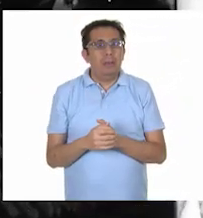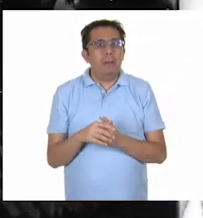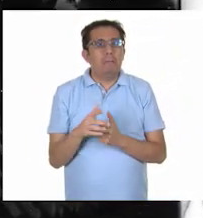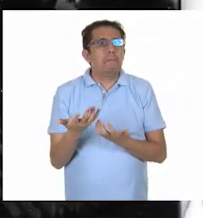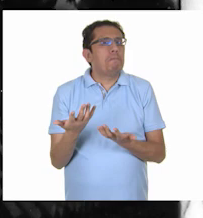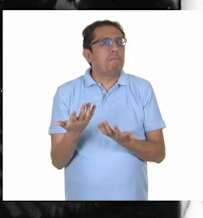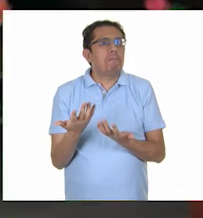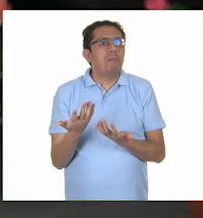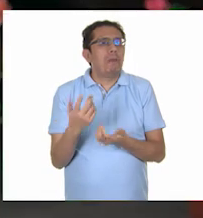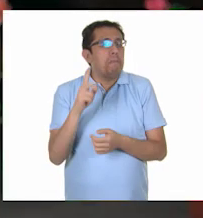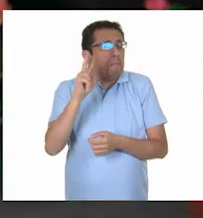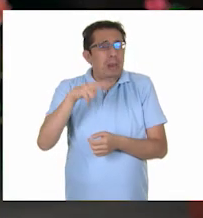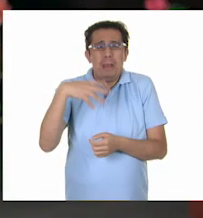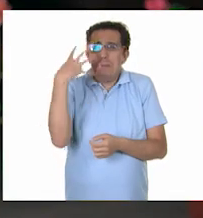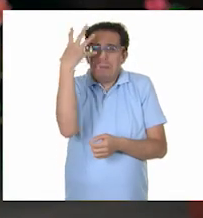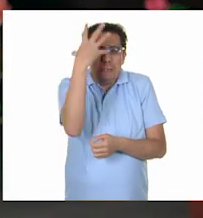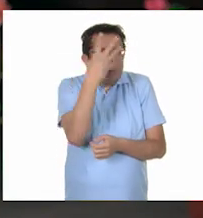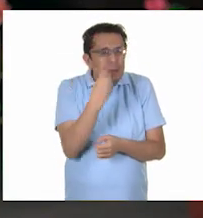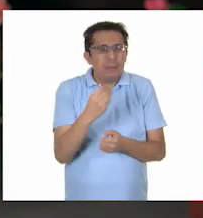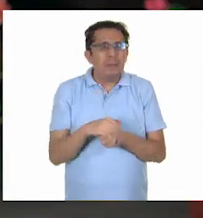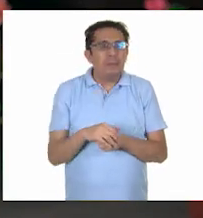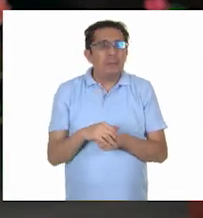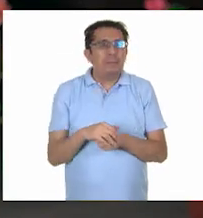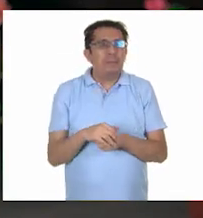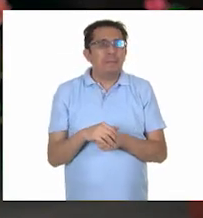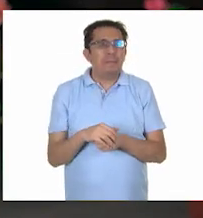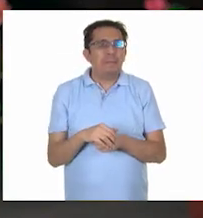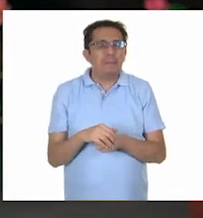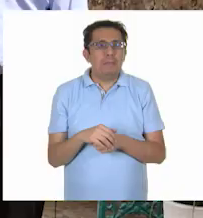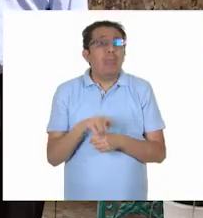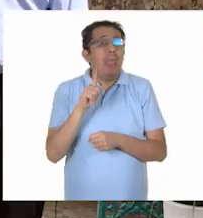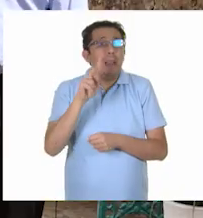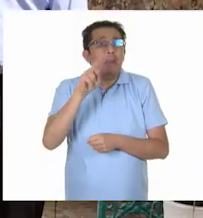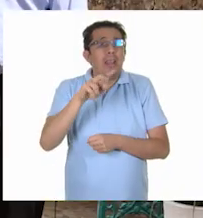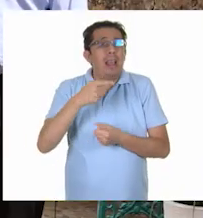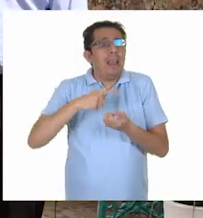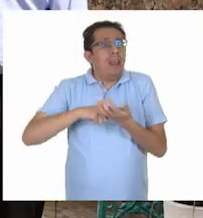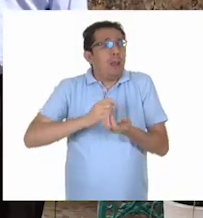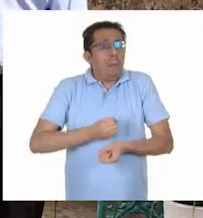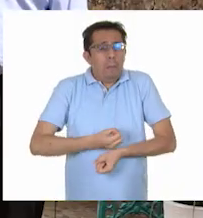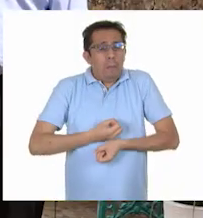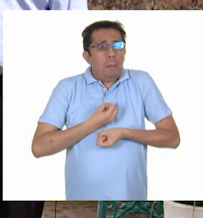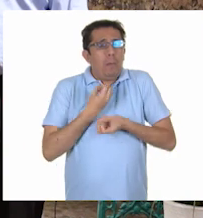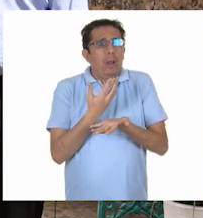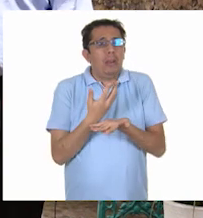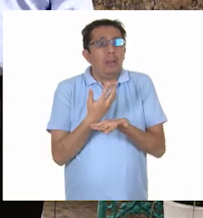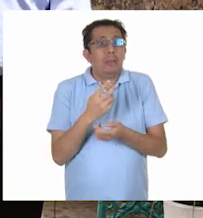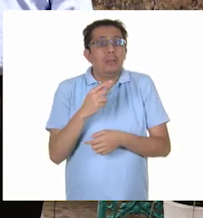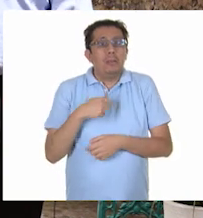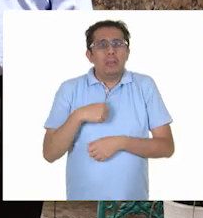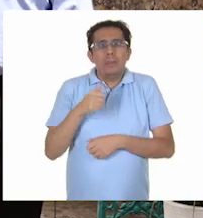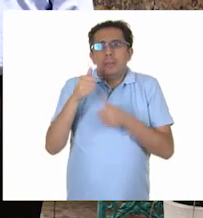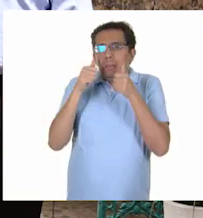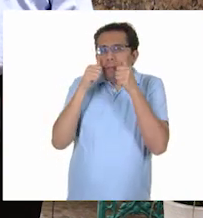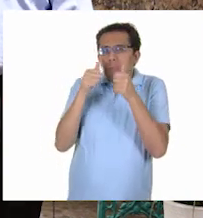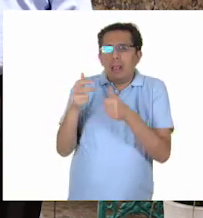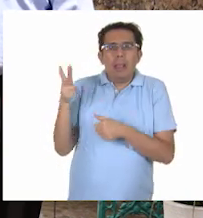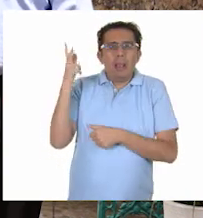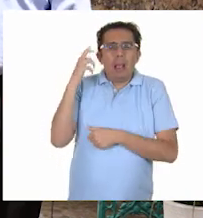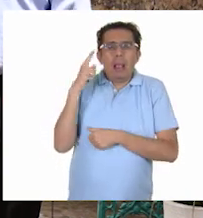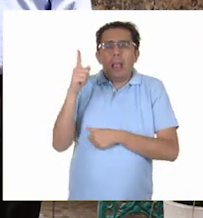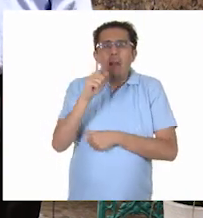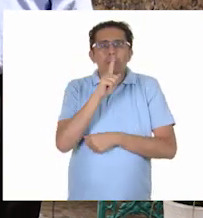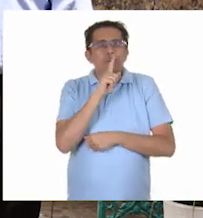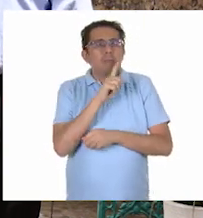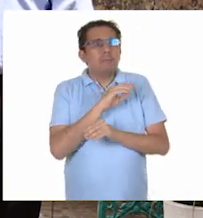Sutiles. Bello, bello, bello. Era como también un gran poeta. Era un placer escucharlo en su